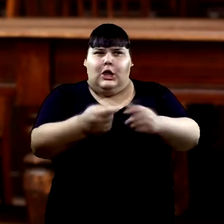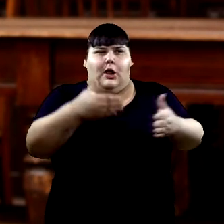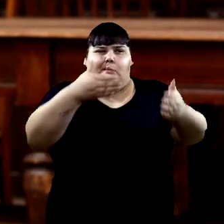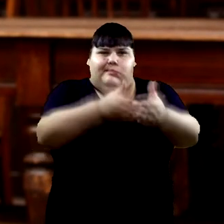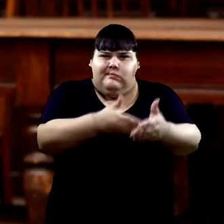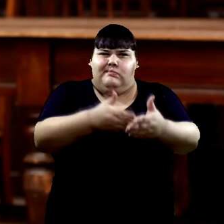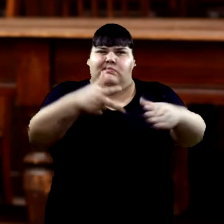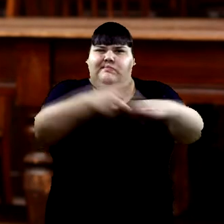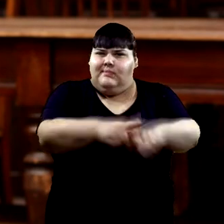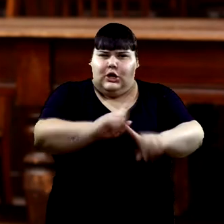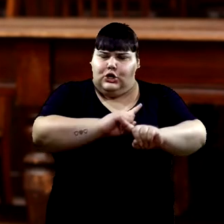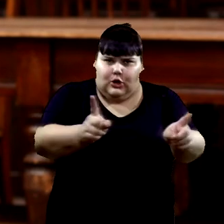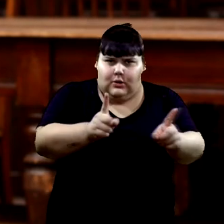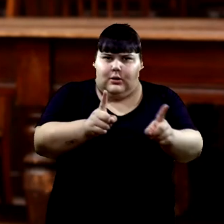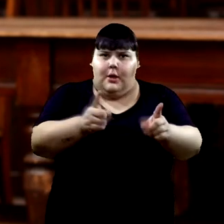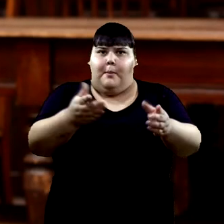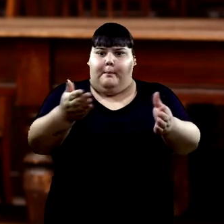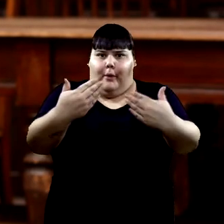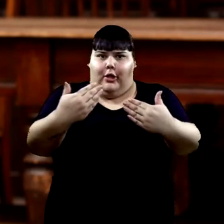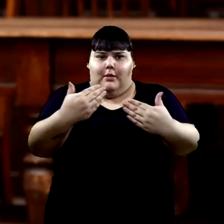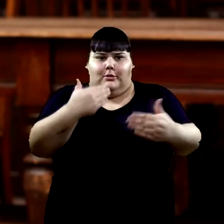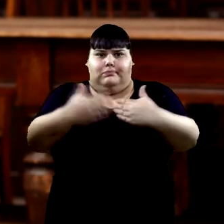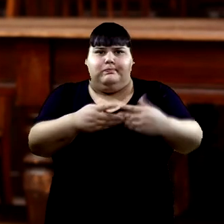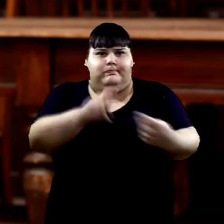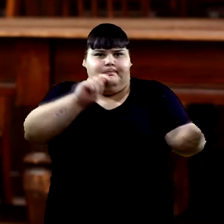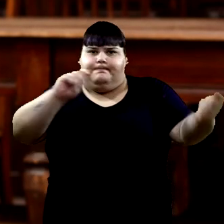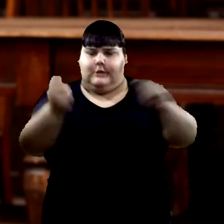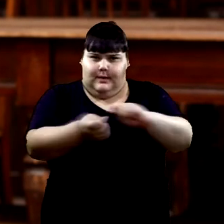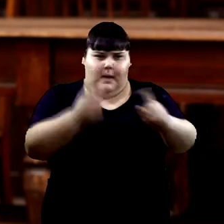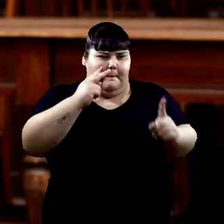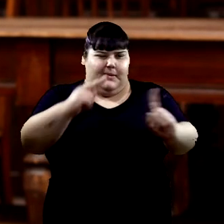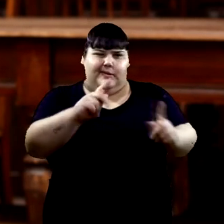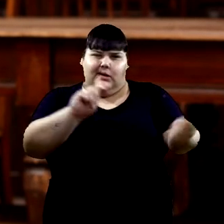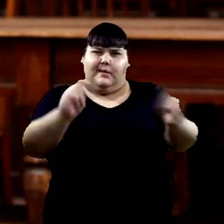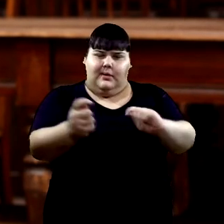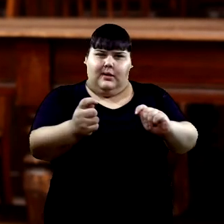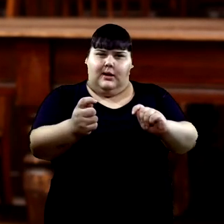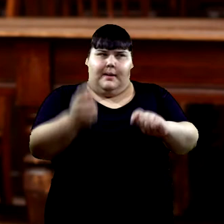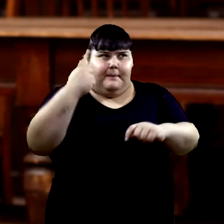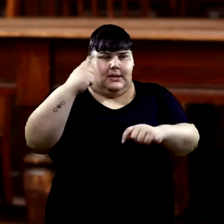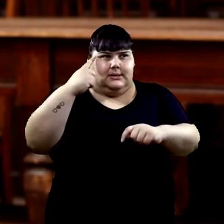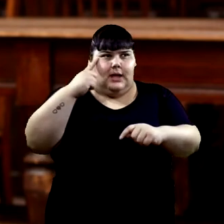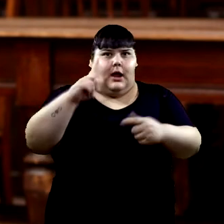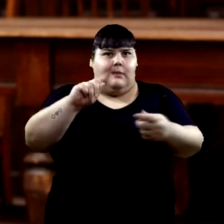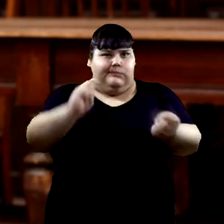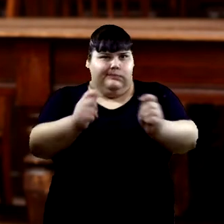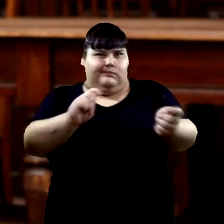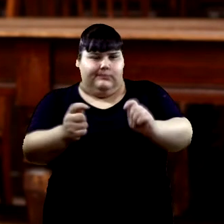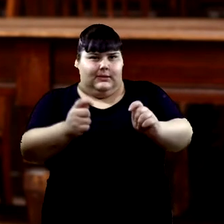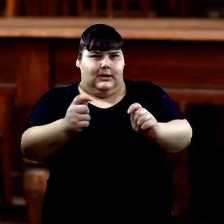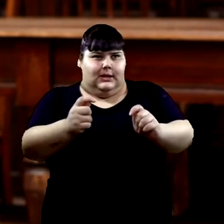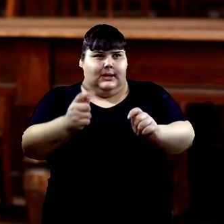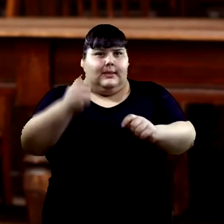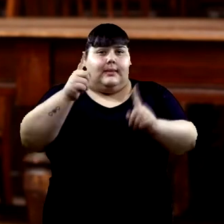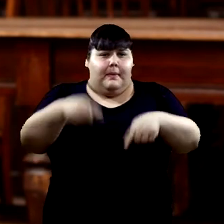una impotencia, sino como una potencia. Cambiar la mirada, ¿no? Y ver los nuevos posibles que hay. Y creernos que, que